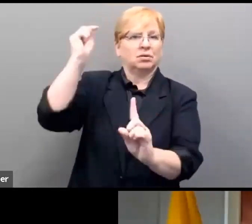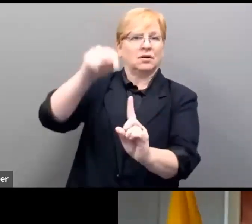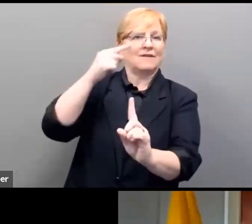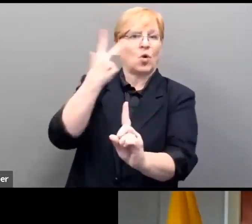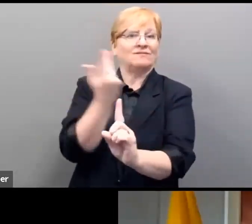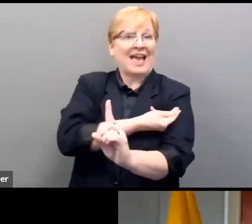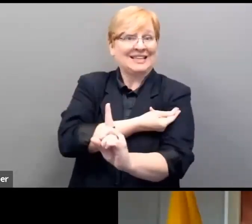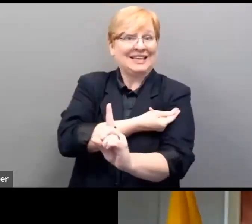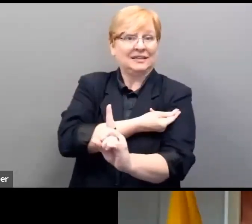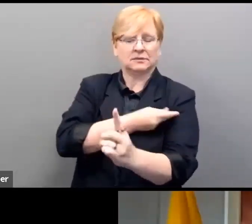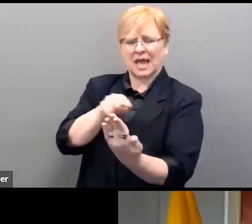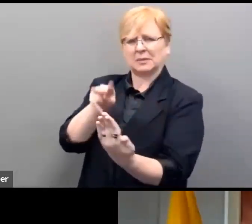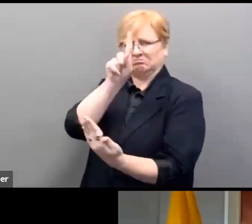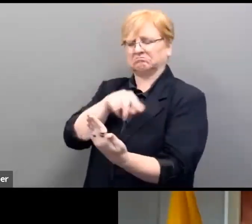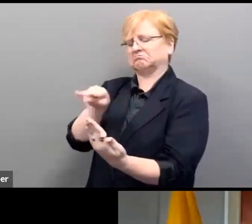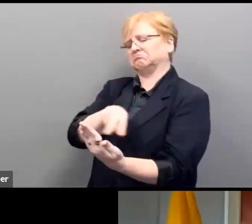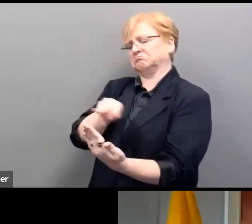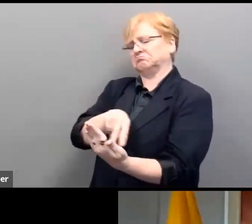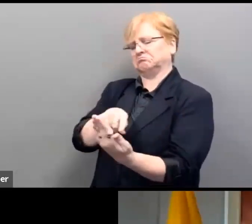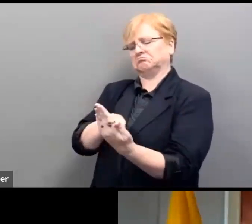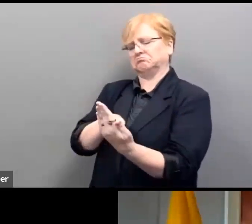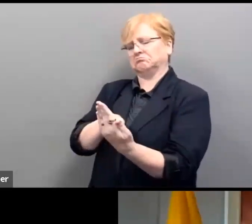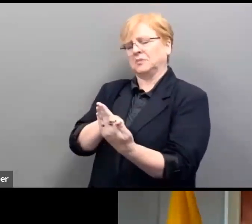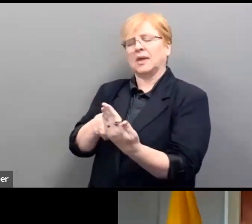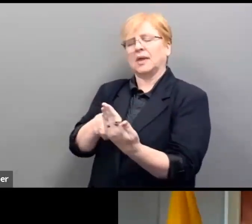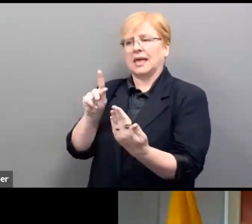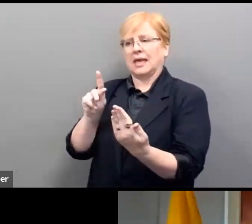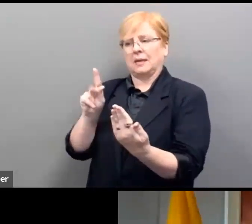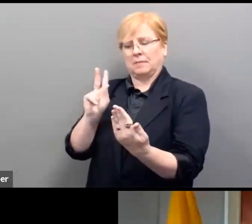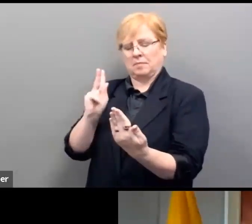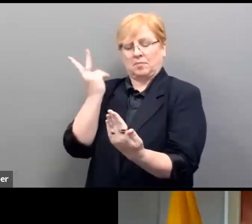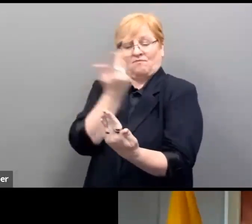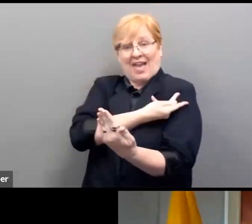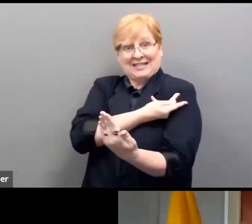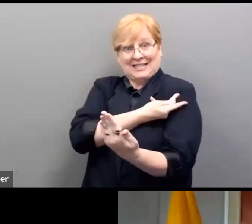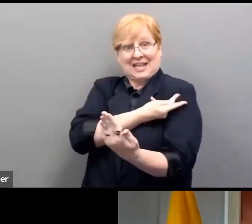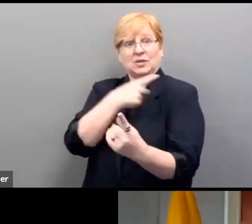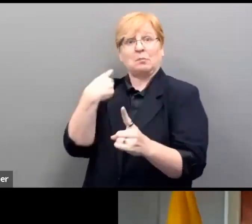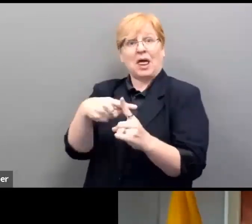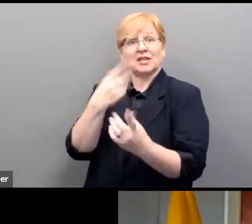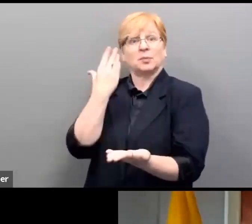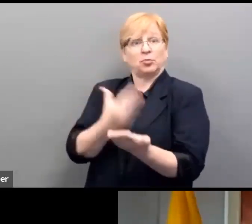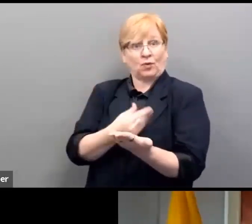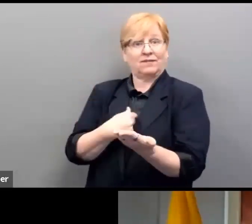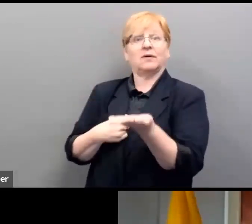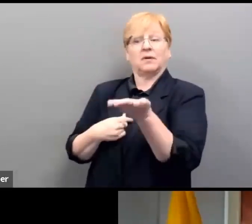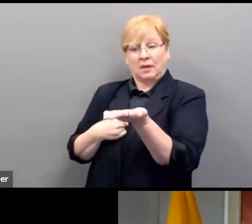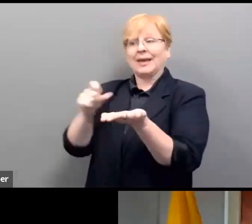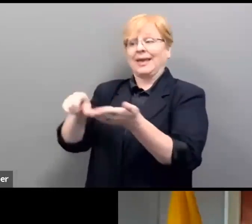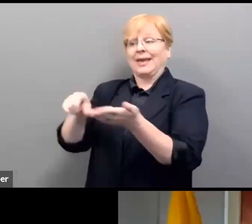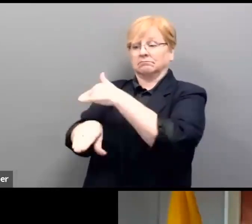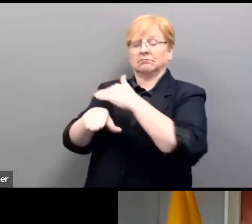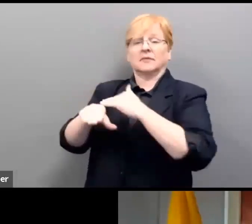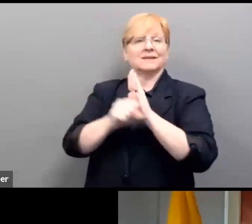Hola, gracias por tomar el tiempo de recibir a mi pregunta. Yo quería hacer una pregunta relacionada al decreto de salud